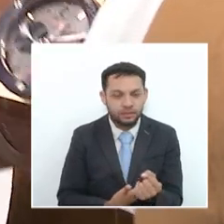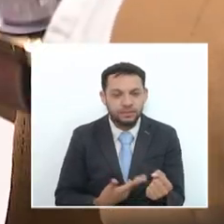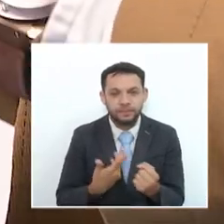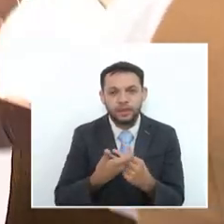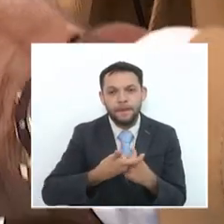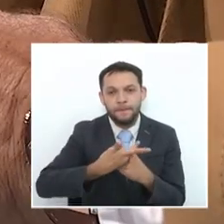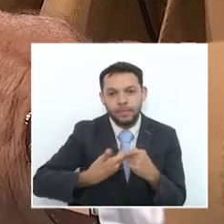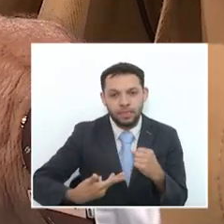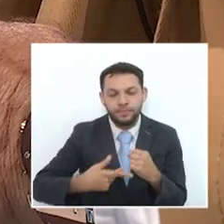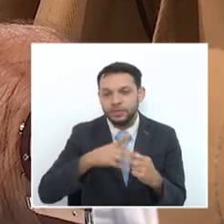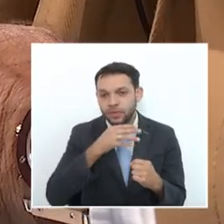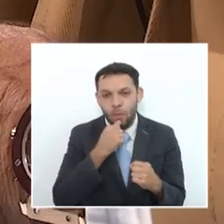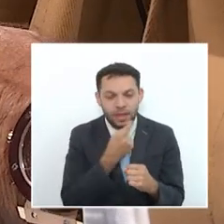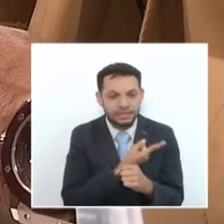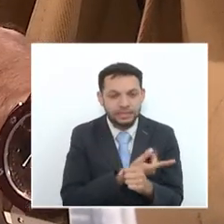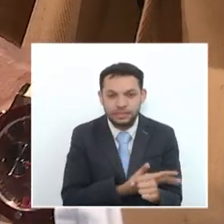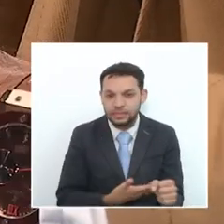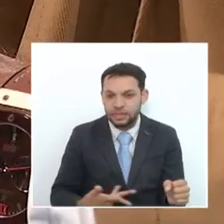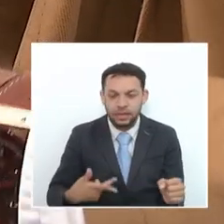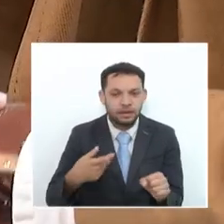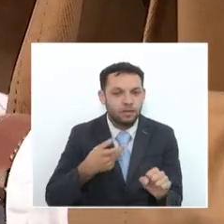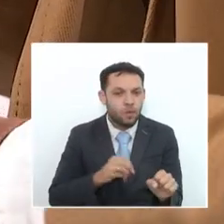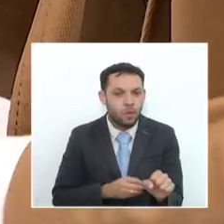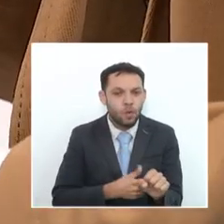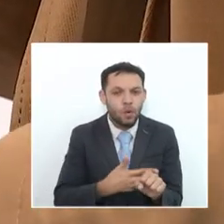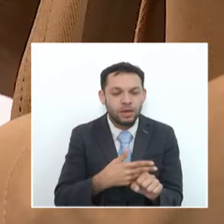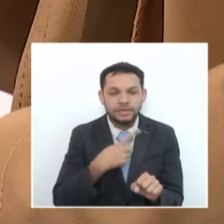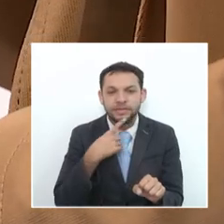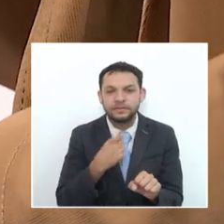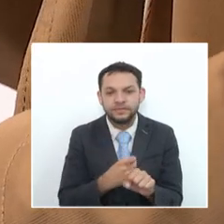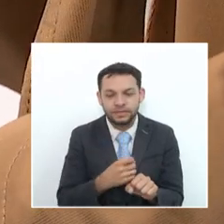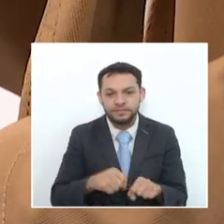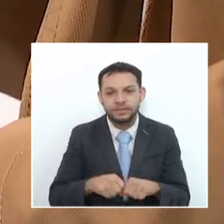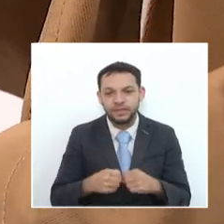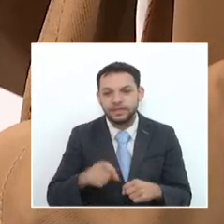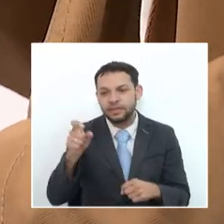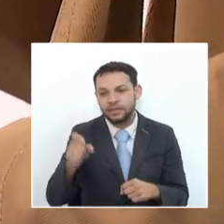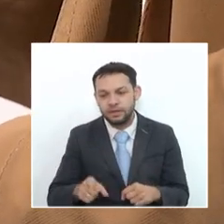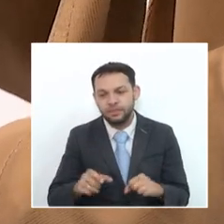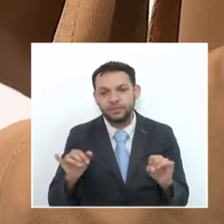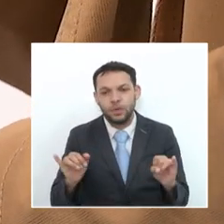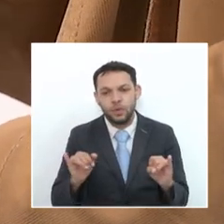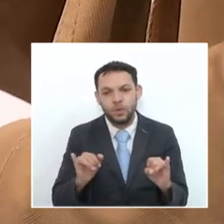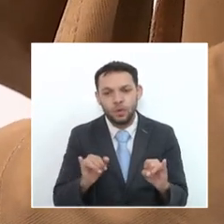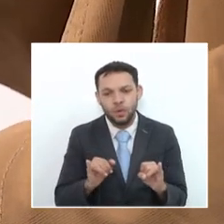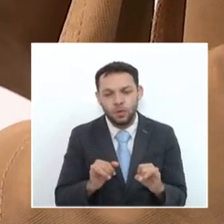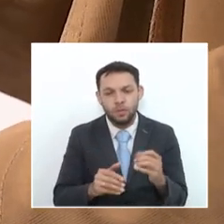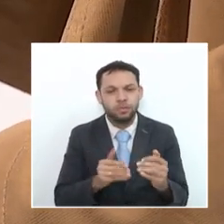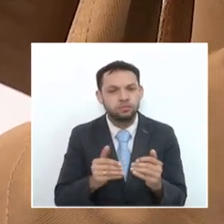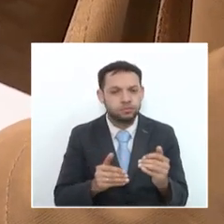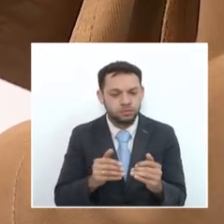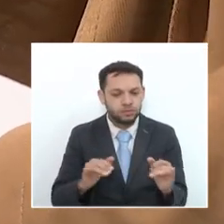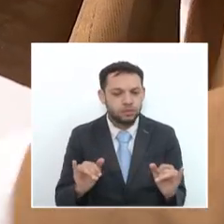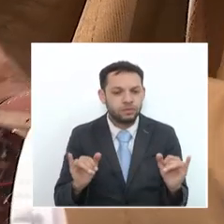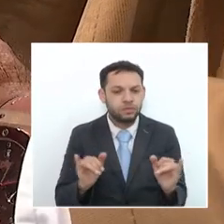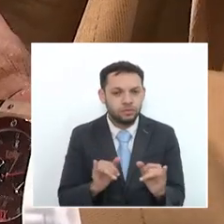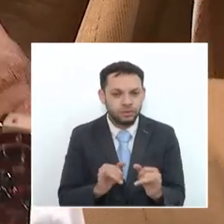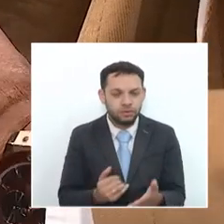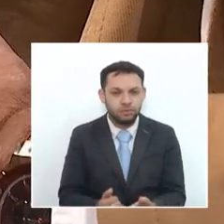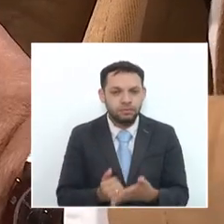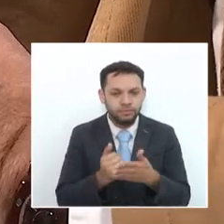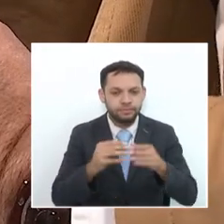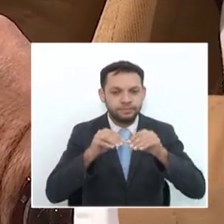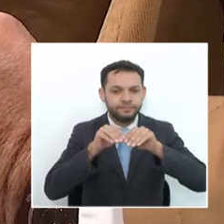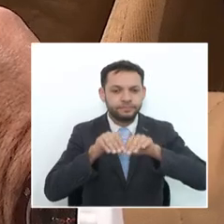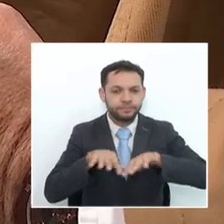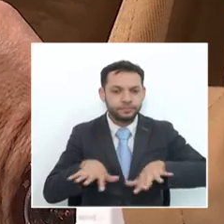caminen, no le entró sangre. Entonces tienen que bajar de peso para que esto se amplíe y le llegue